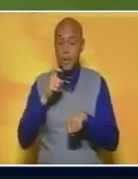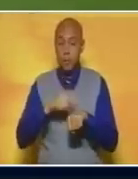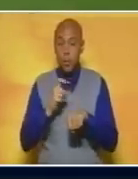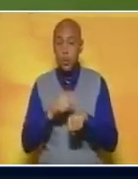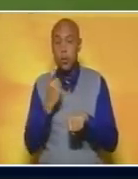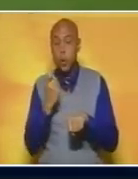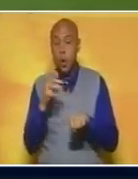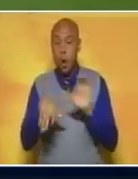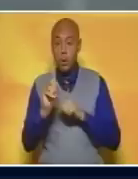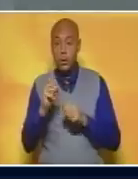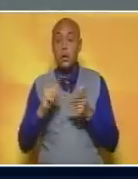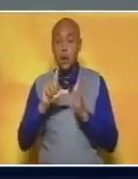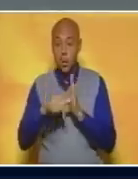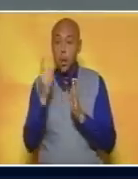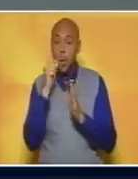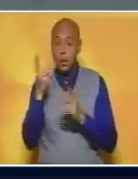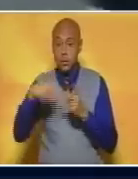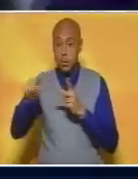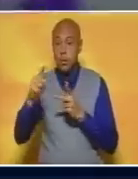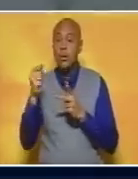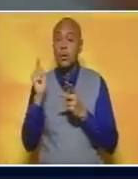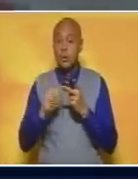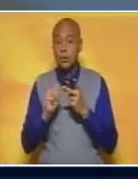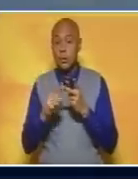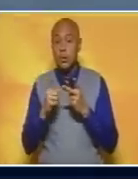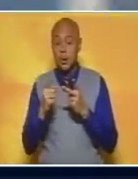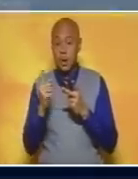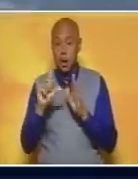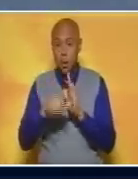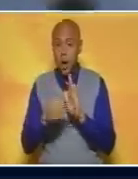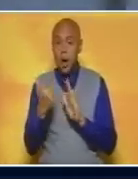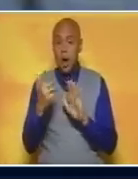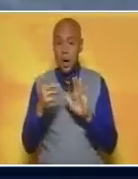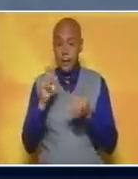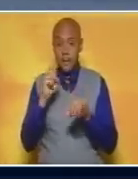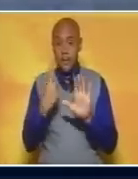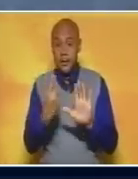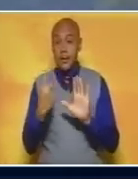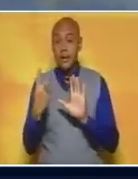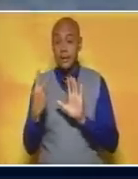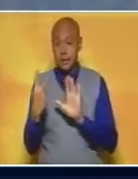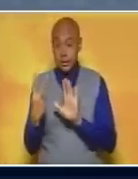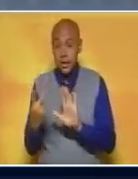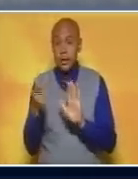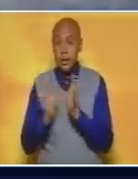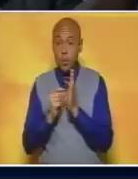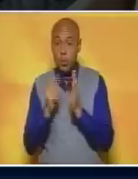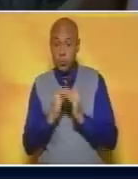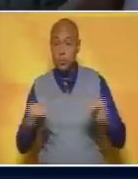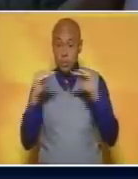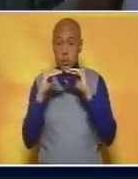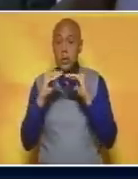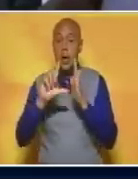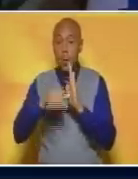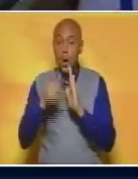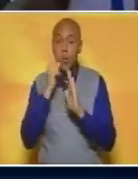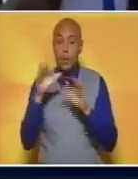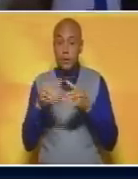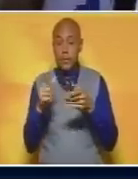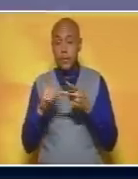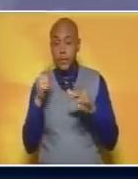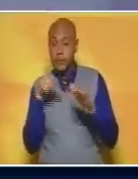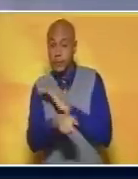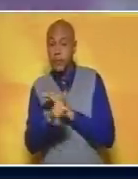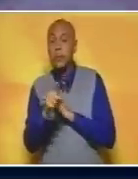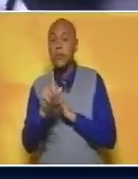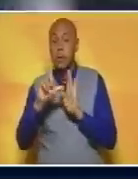Viola al minuto 11, mientras que Josip Ilicic puso el empate al minuto 67 para el cuadro lombardo. Paul Lirola anotó el